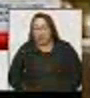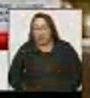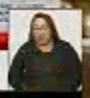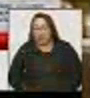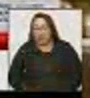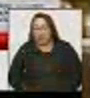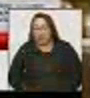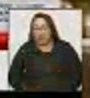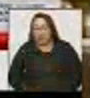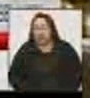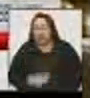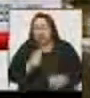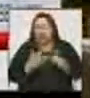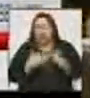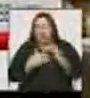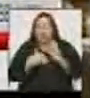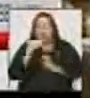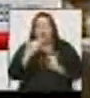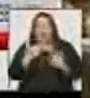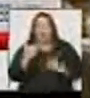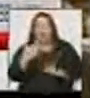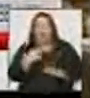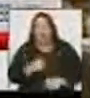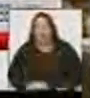personas superan la edad de jubilación de los